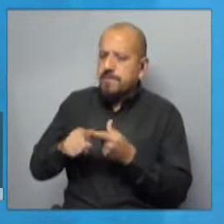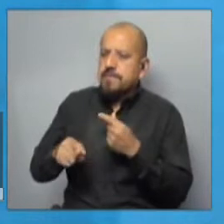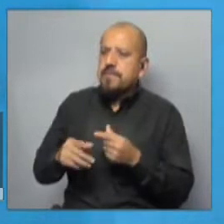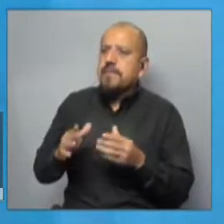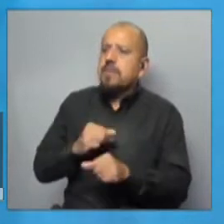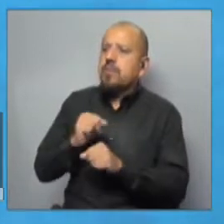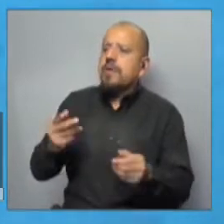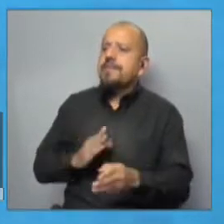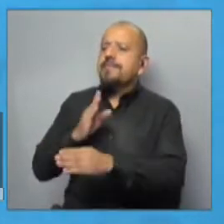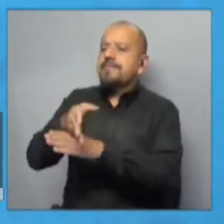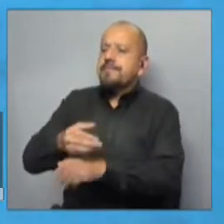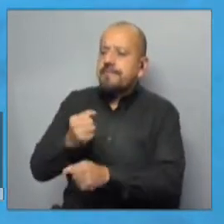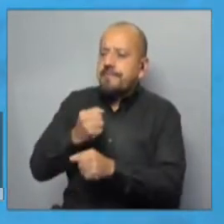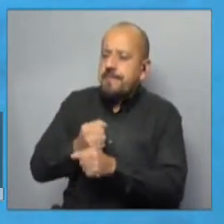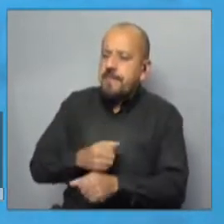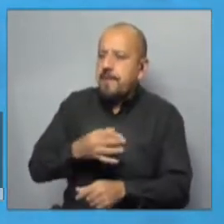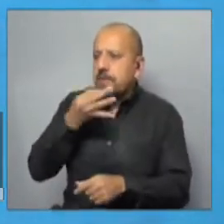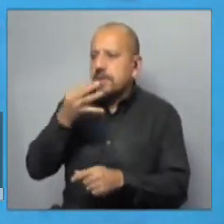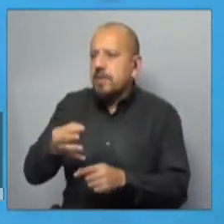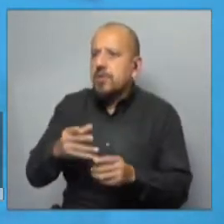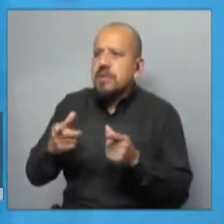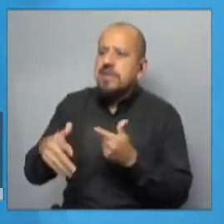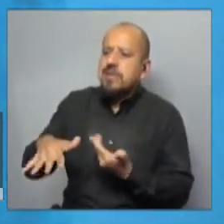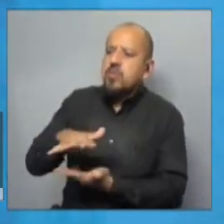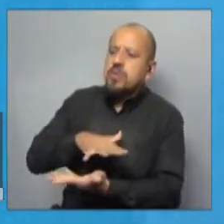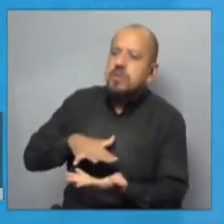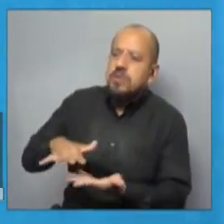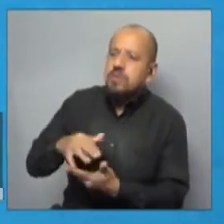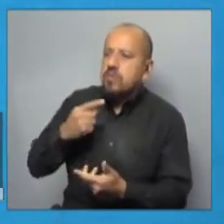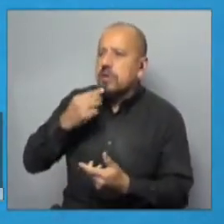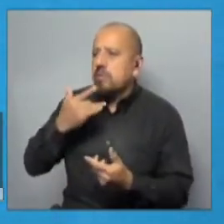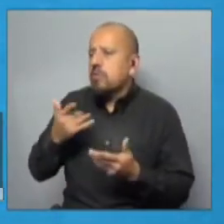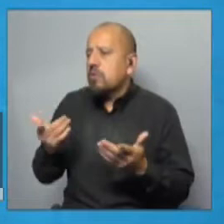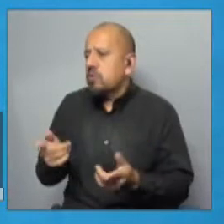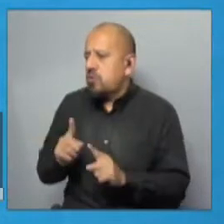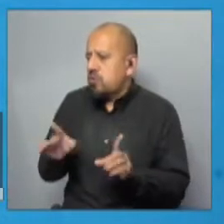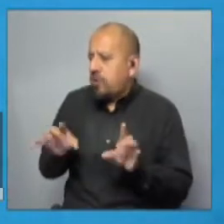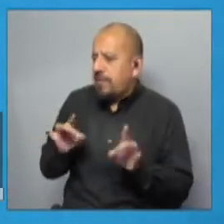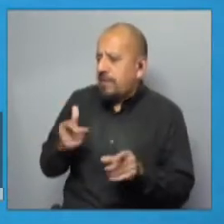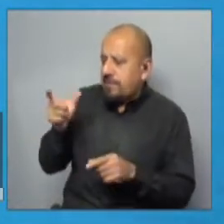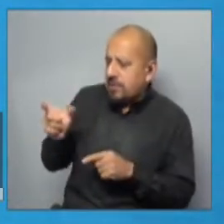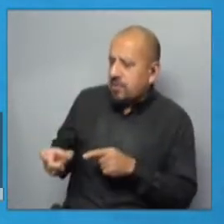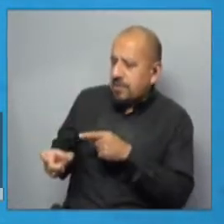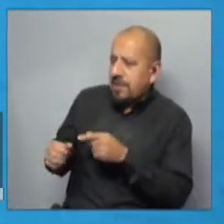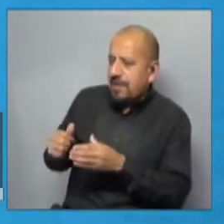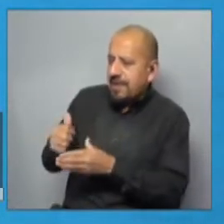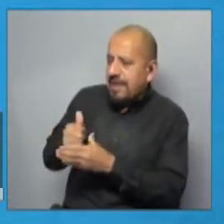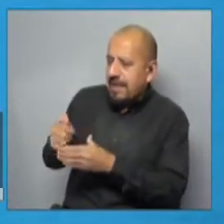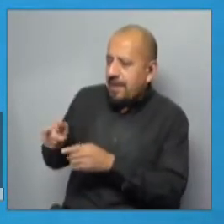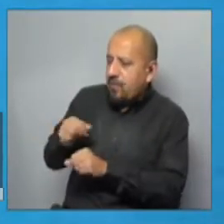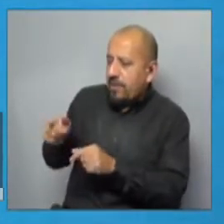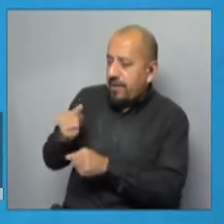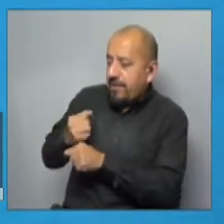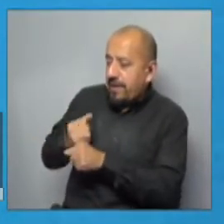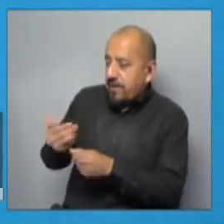no estamos hablando de esa situación que puede generar no sólo para la persona de poder trabajar de compartir